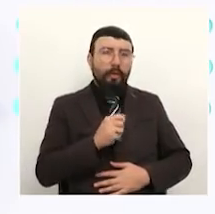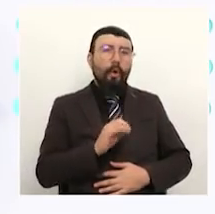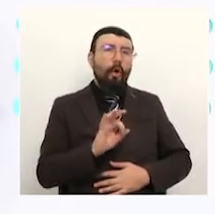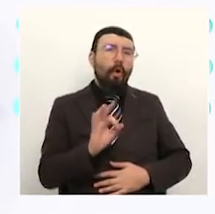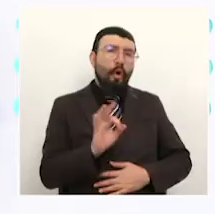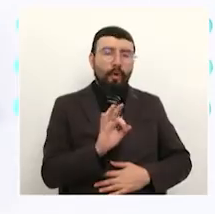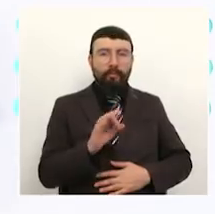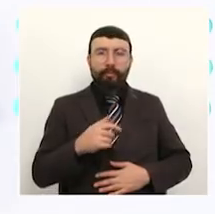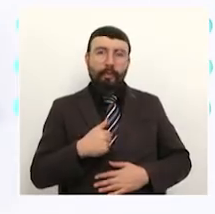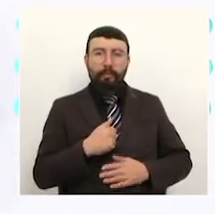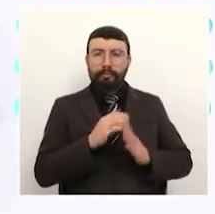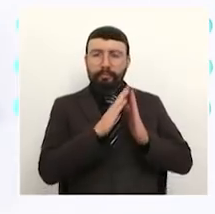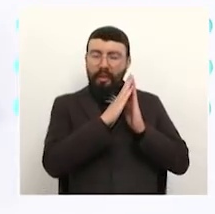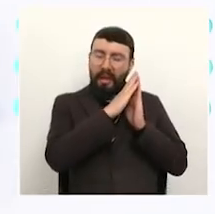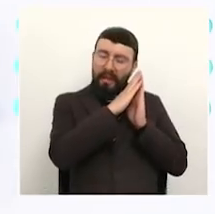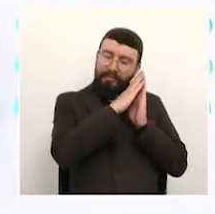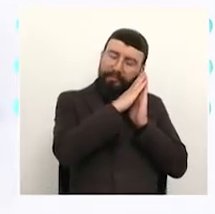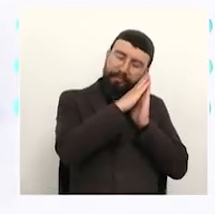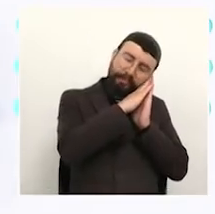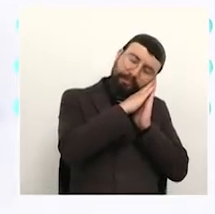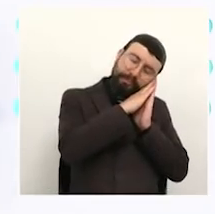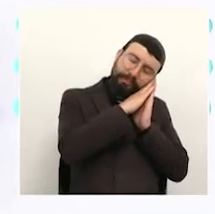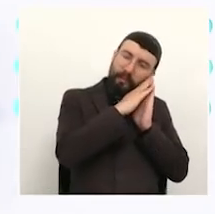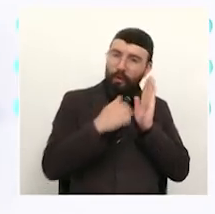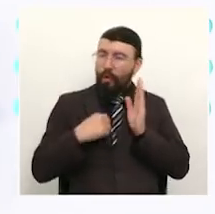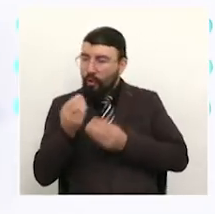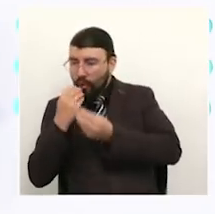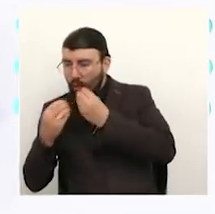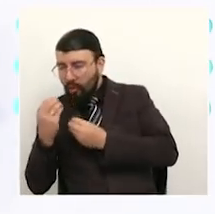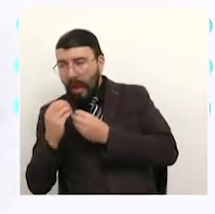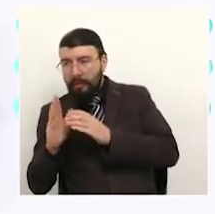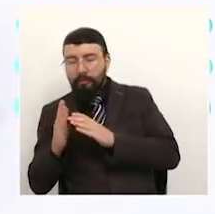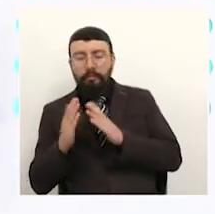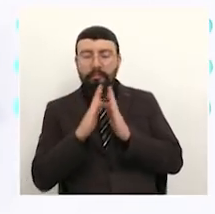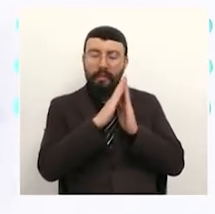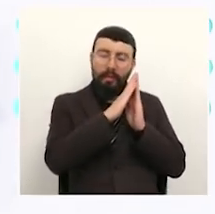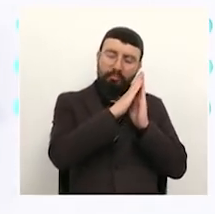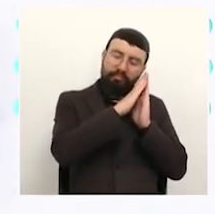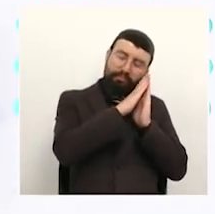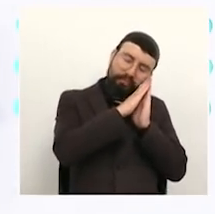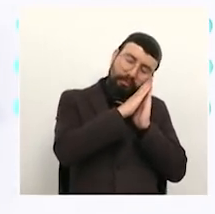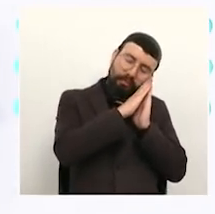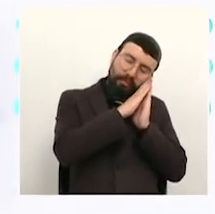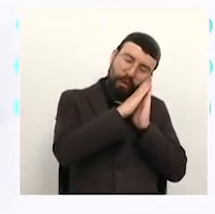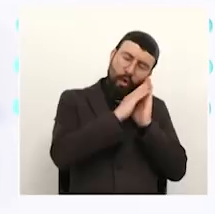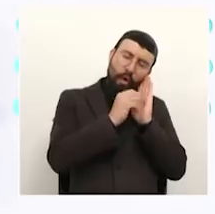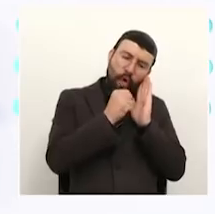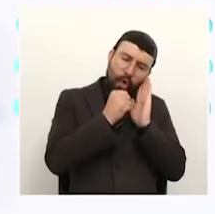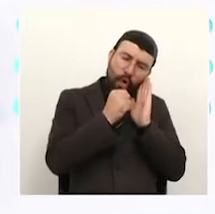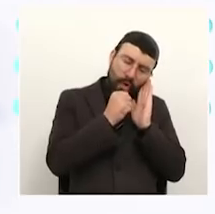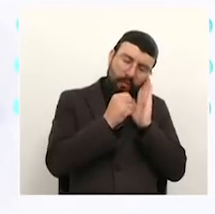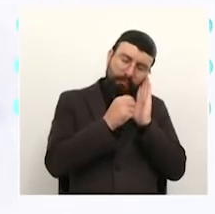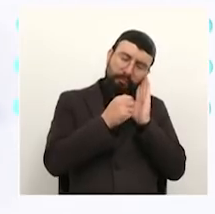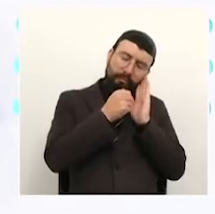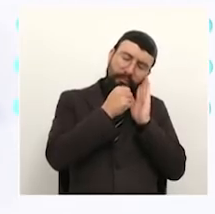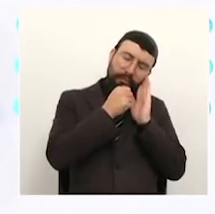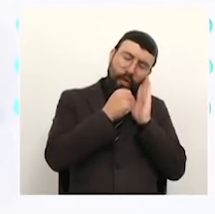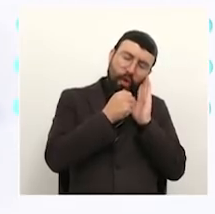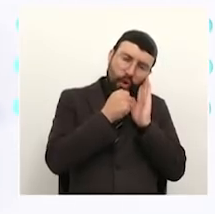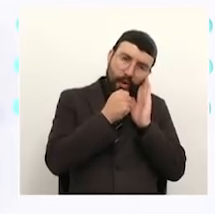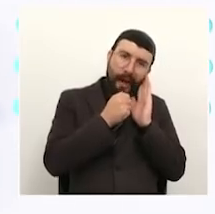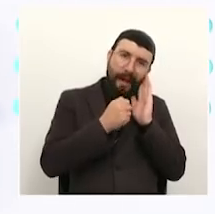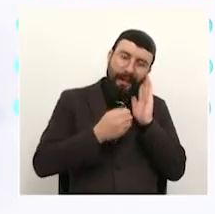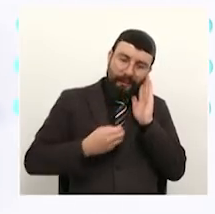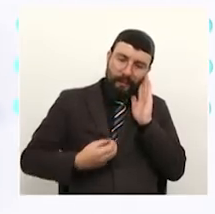acostumbra ver me ha costado digamos rápido después de haber comido y demás y es la tos propia del reflujo gastroesofágico cierto entonces esas